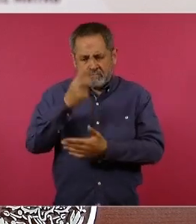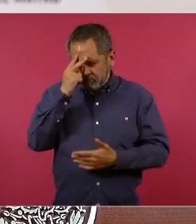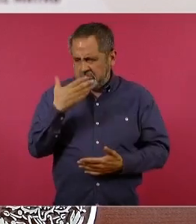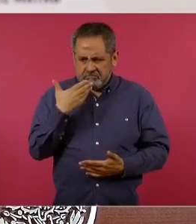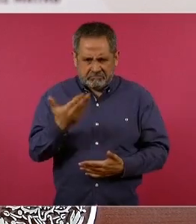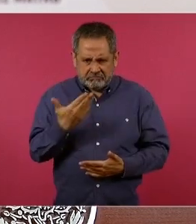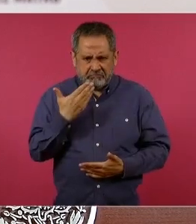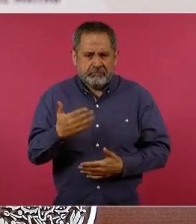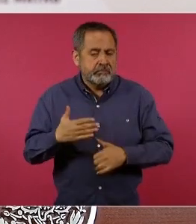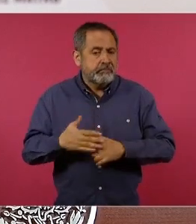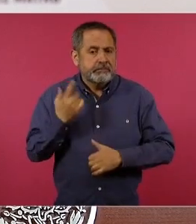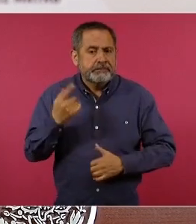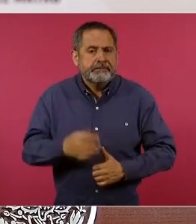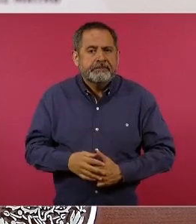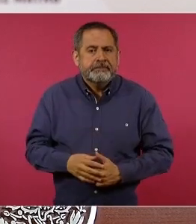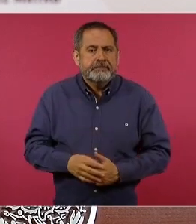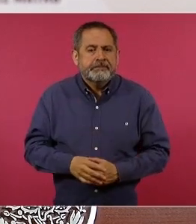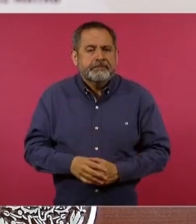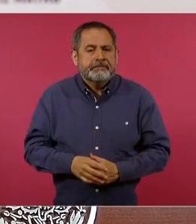Creo que